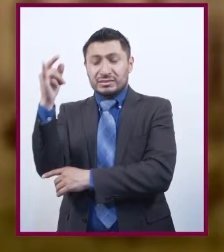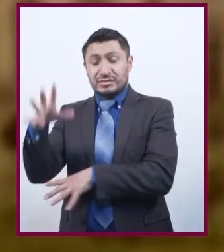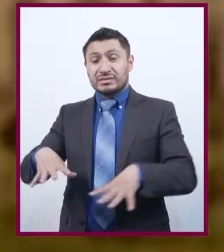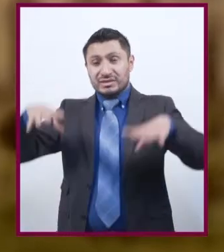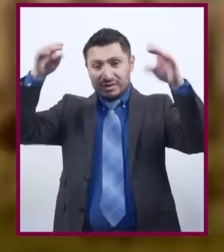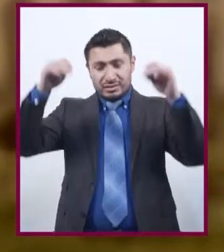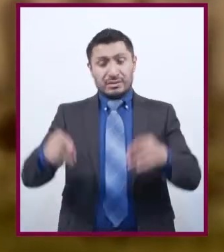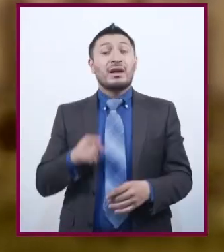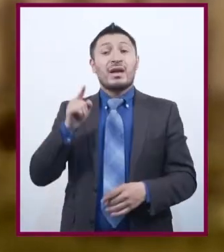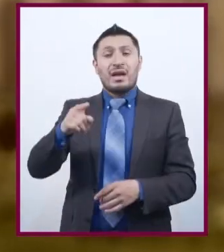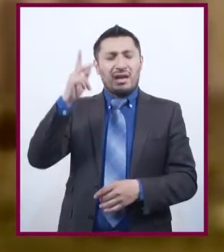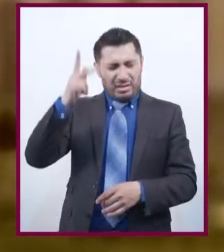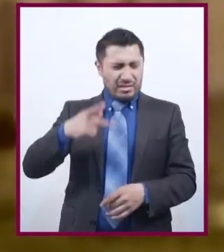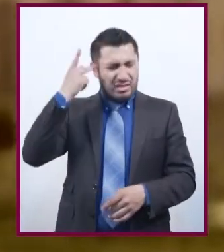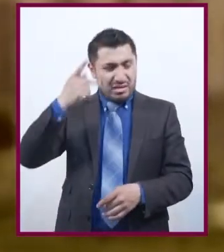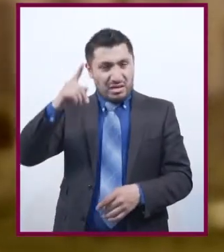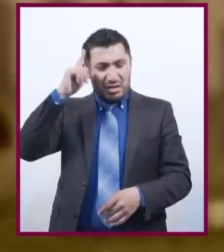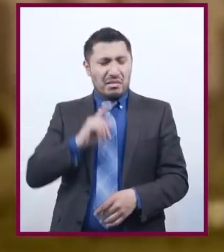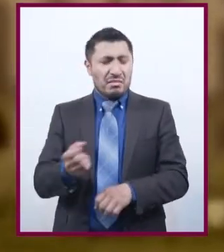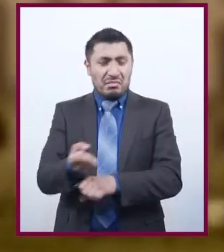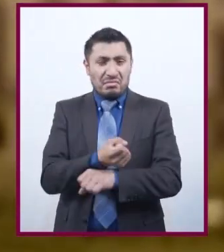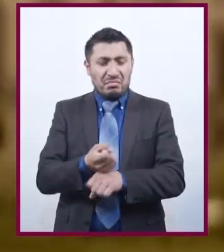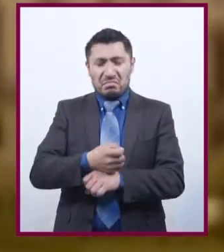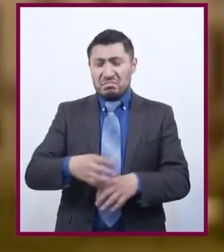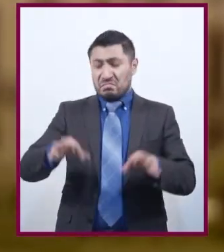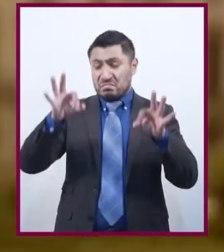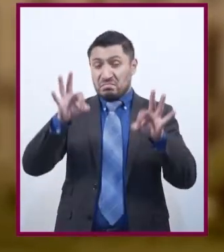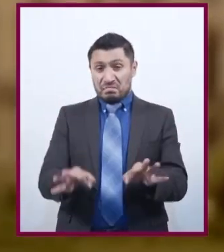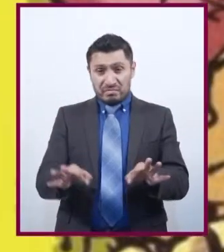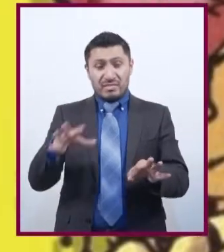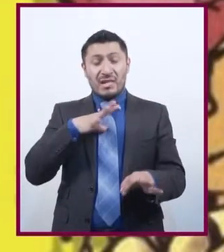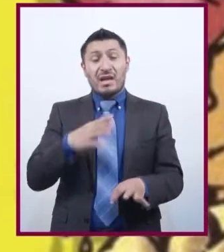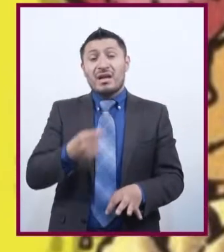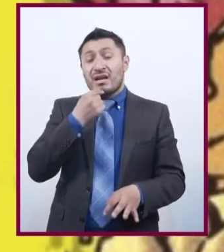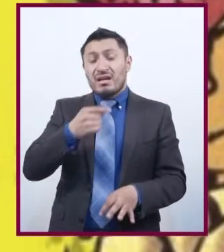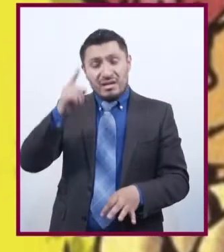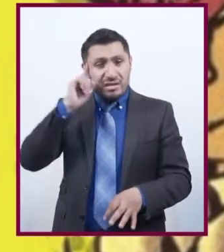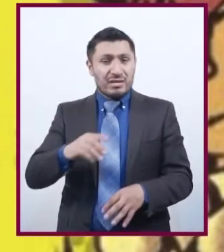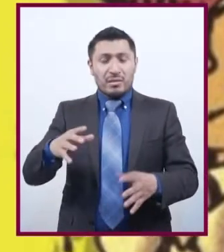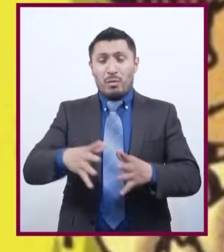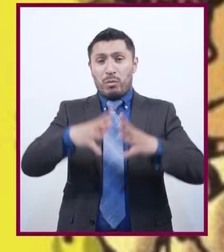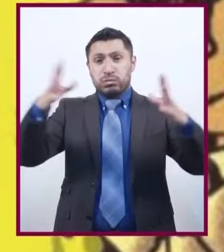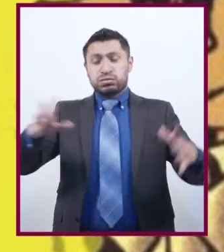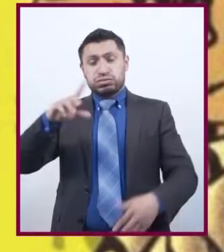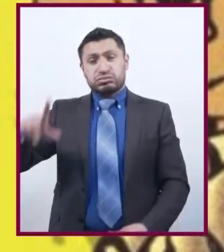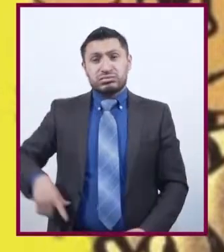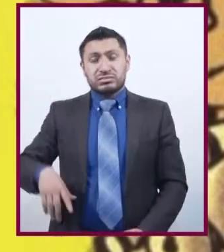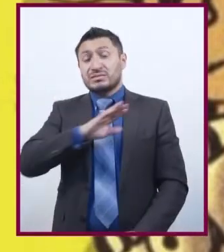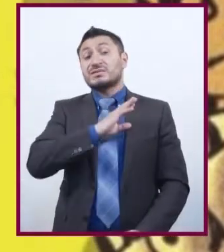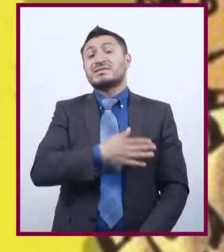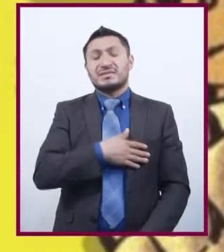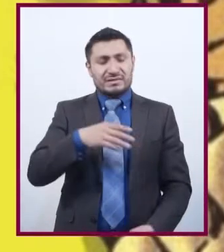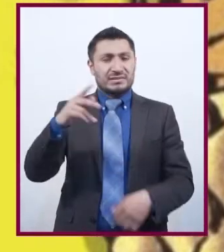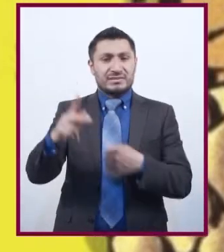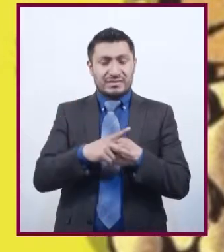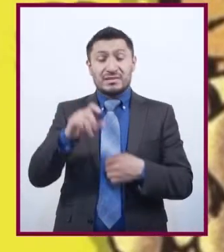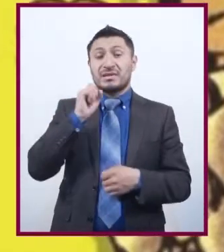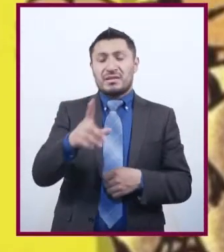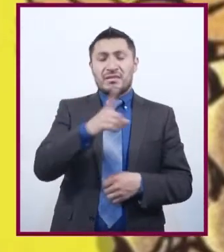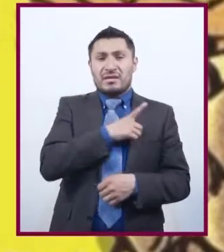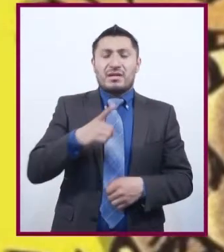del palacio Por más que fuese una princesa de sangre real y además sin falta del inmenso imperio de España